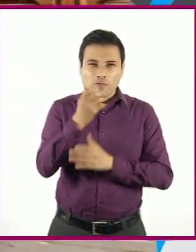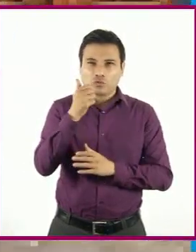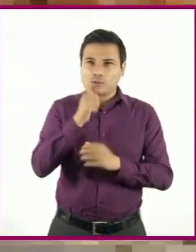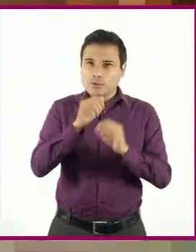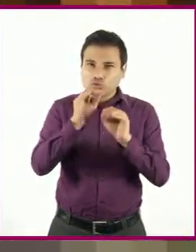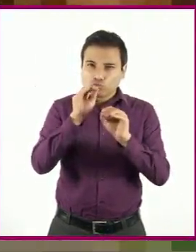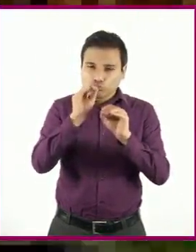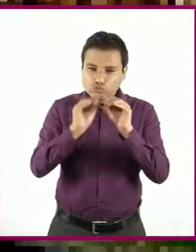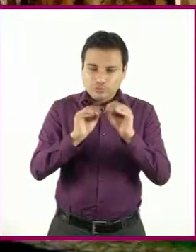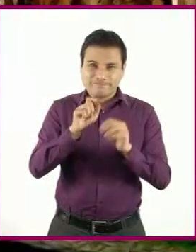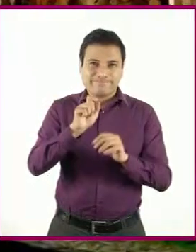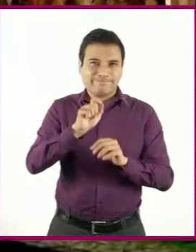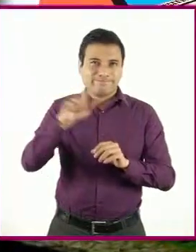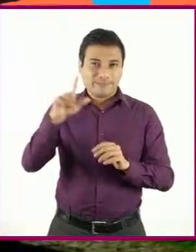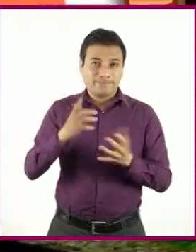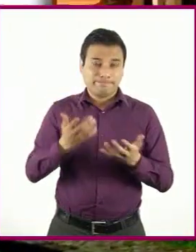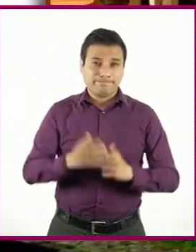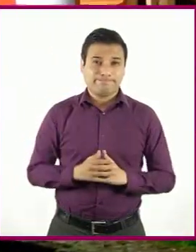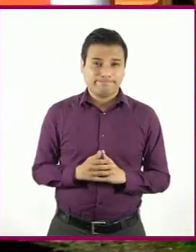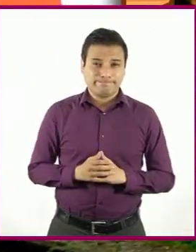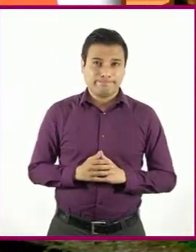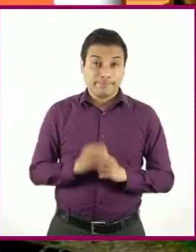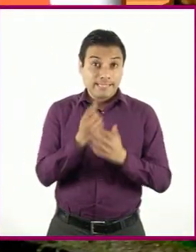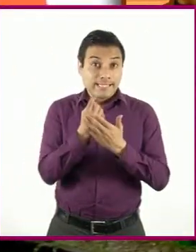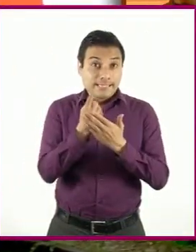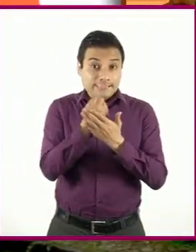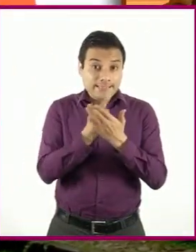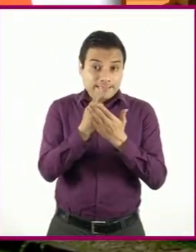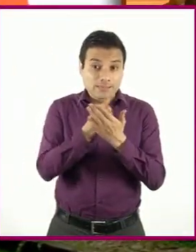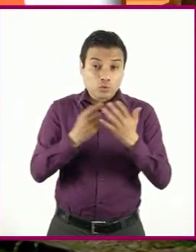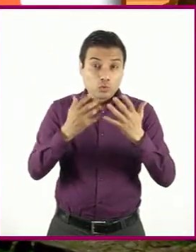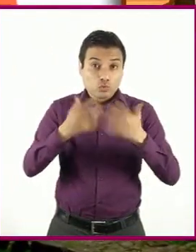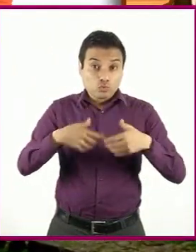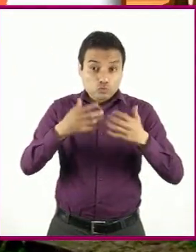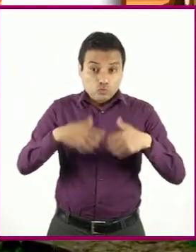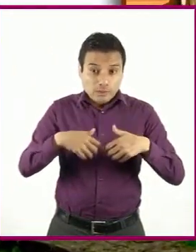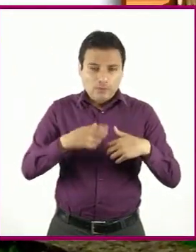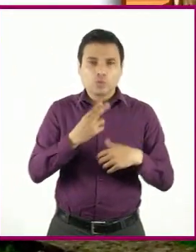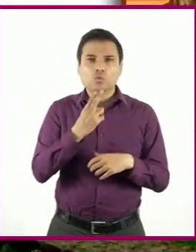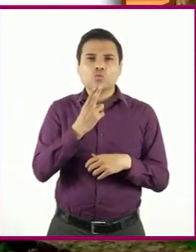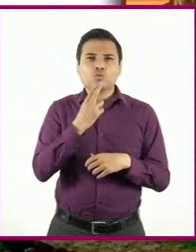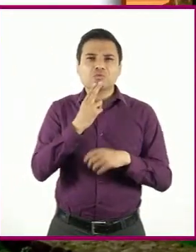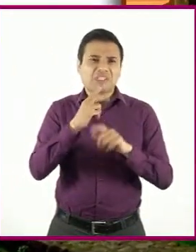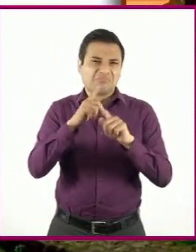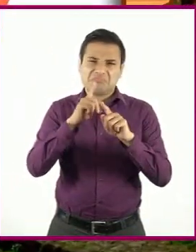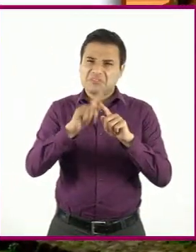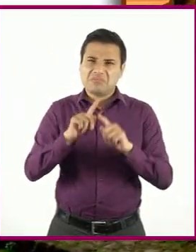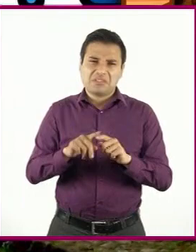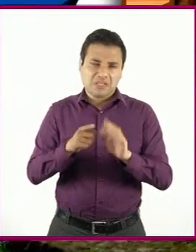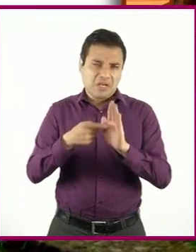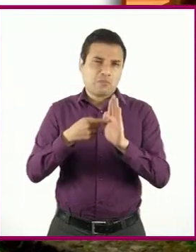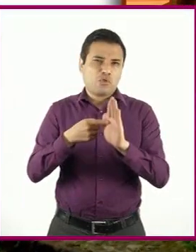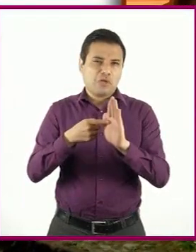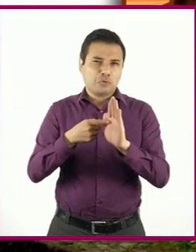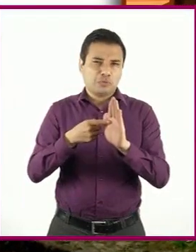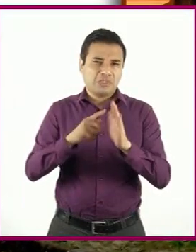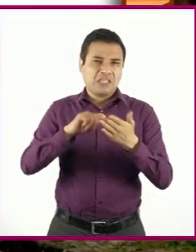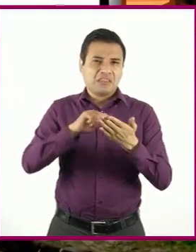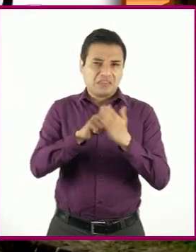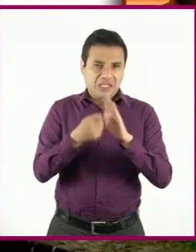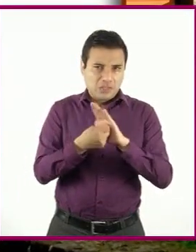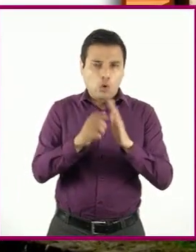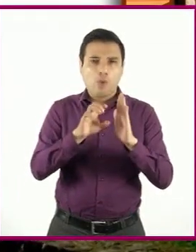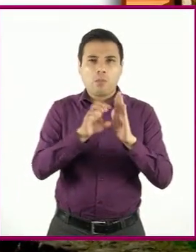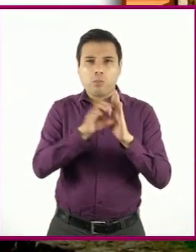resultado innovador. En el diseño industrial se emplean diversas formas de representación técnica, como los prototipos y